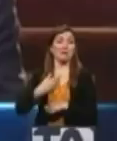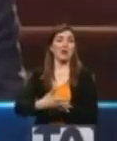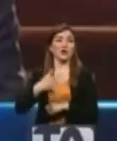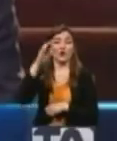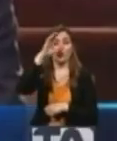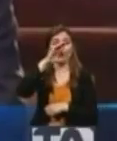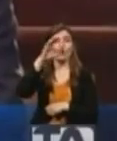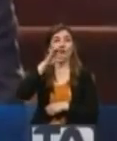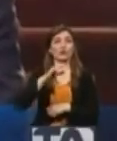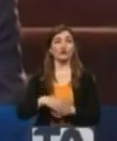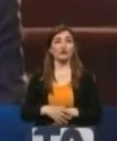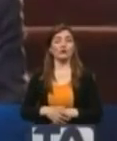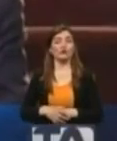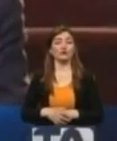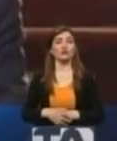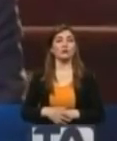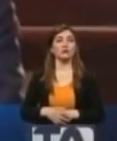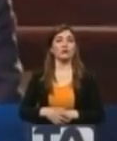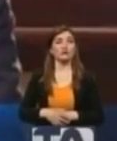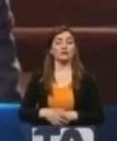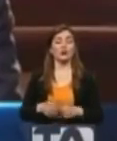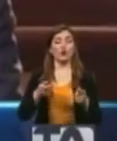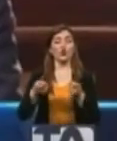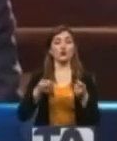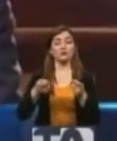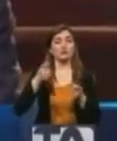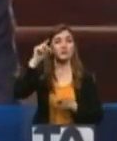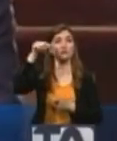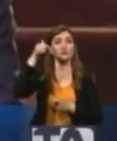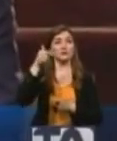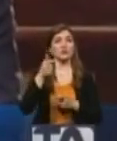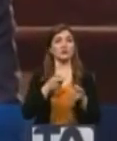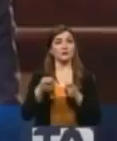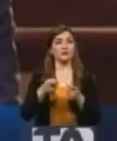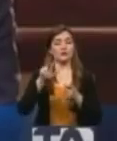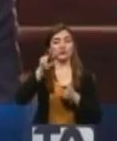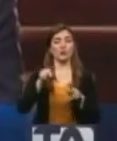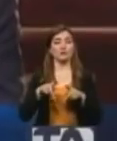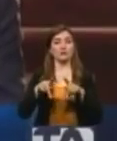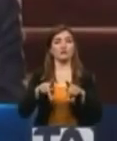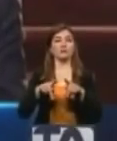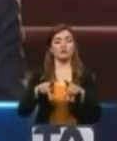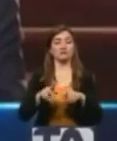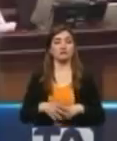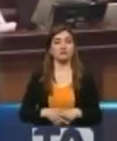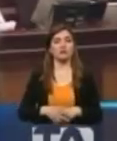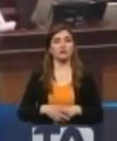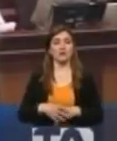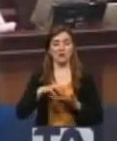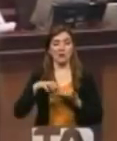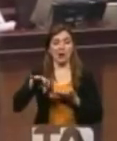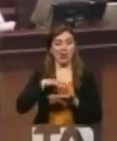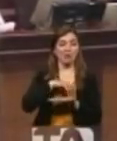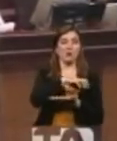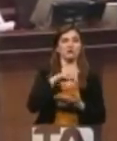buscan reconfigurar el primer poder del Estado a su antojo. No permitiremos la troncha. Dice que